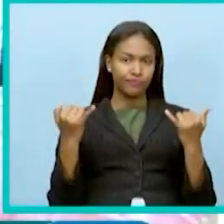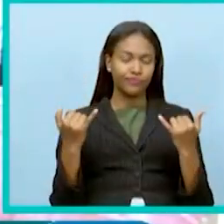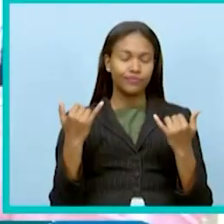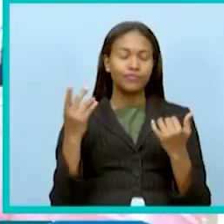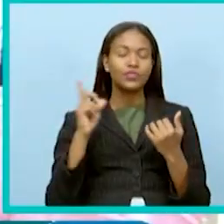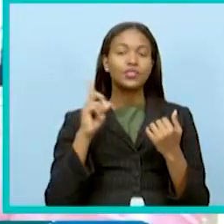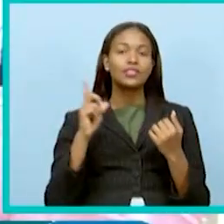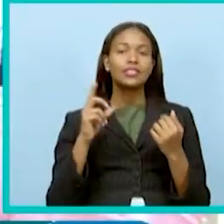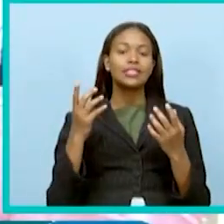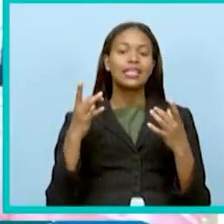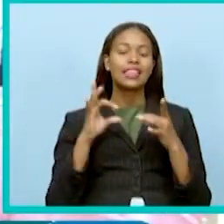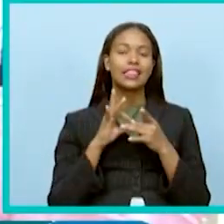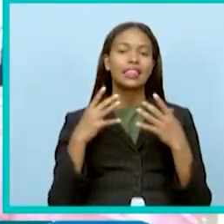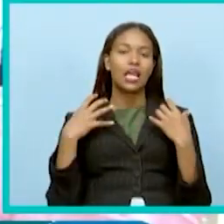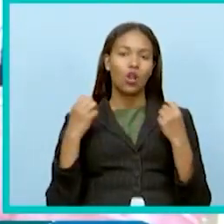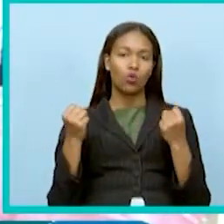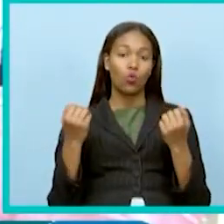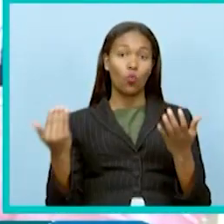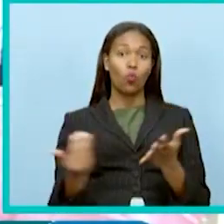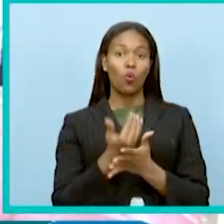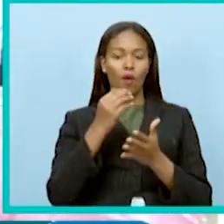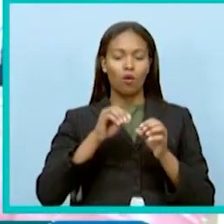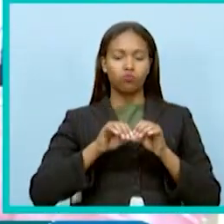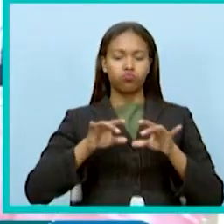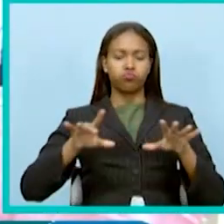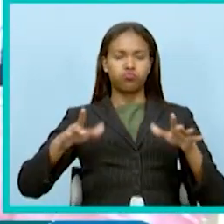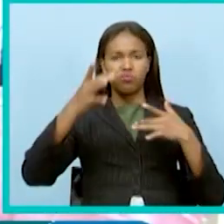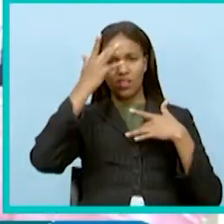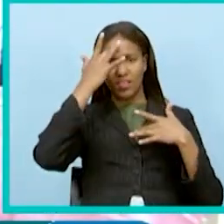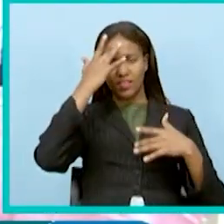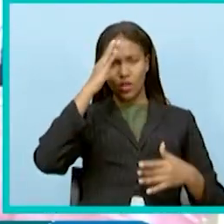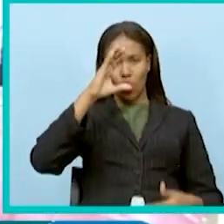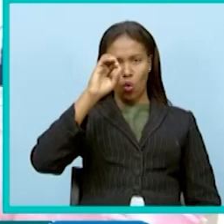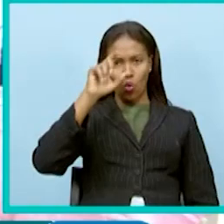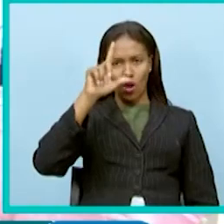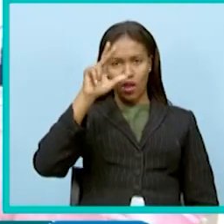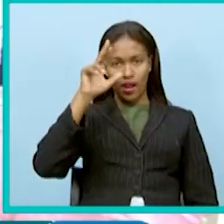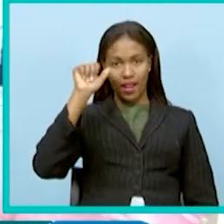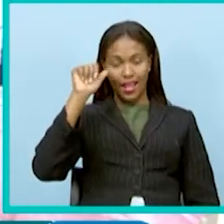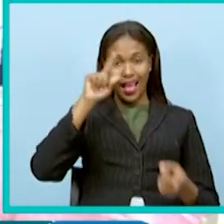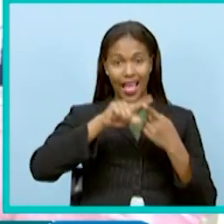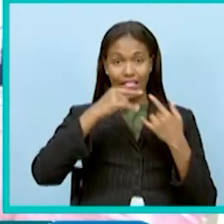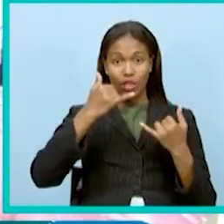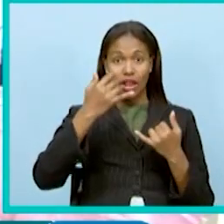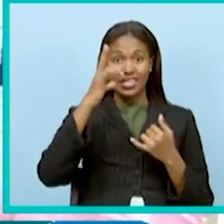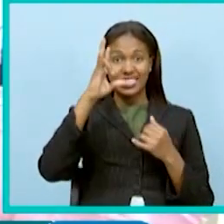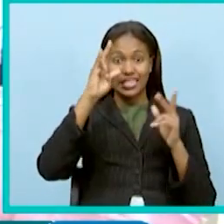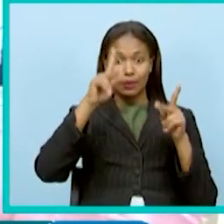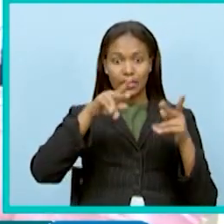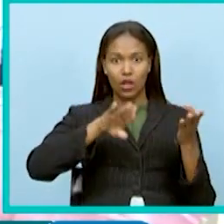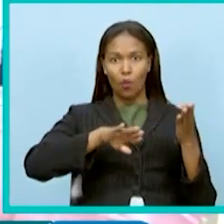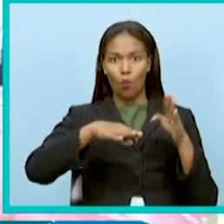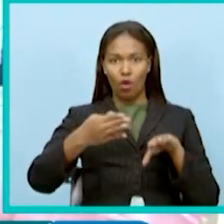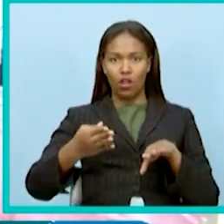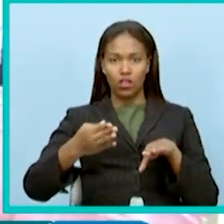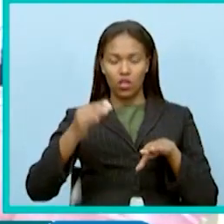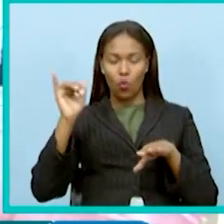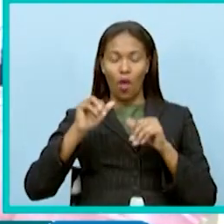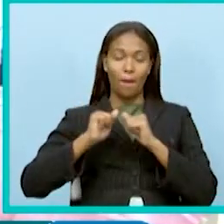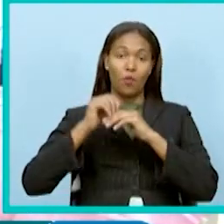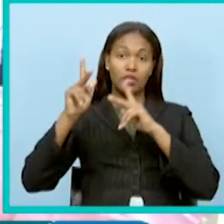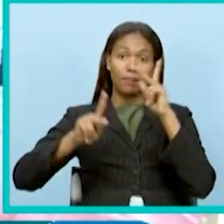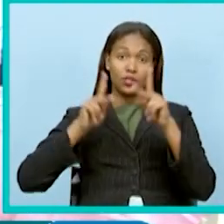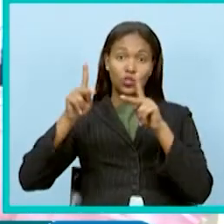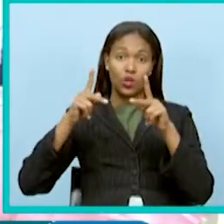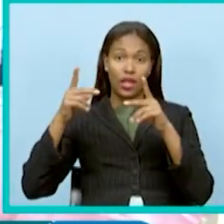esta vez el ámbito sanitario, un nuevo brote de cólera ha provocado hasta el momento un saldo de 7 muertos y cientos de casos ha obligado al gobierno dominicano a establecer los